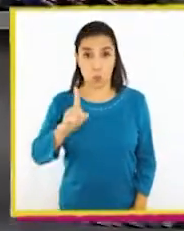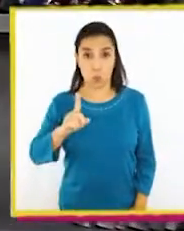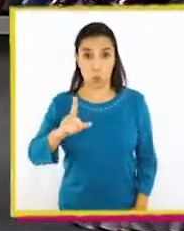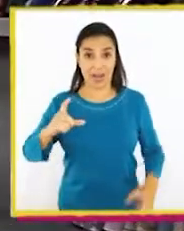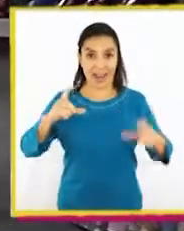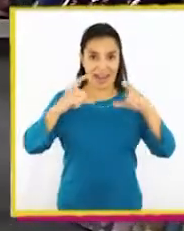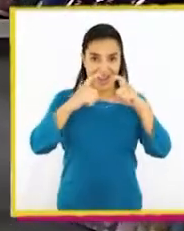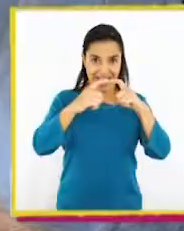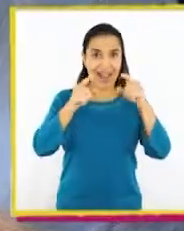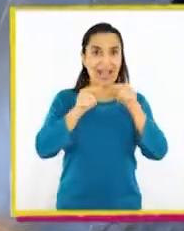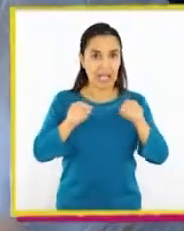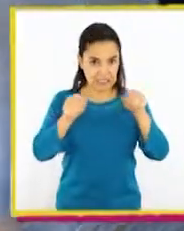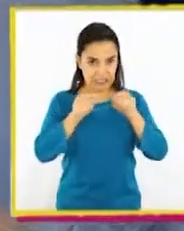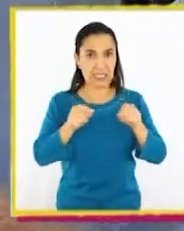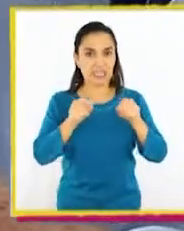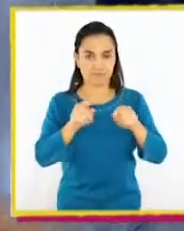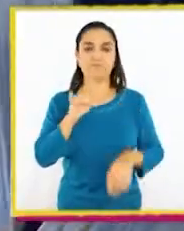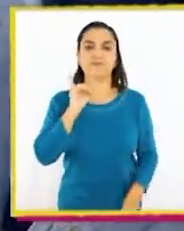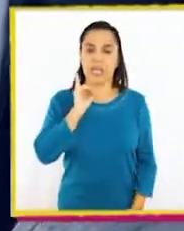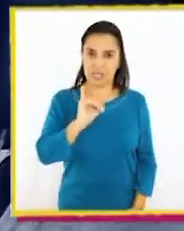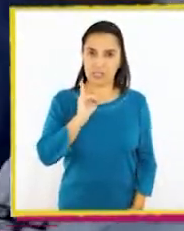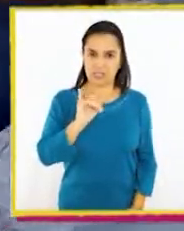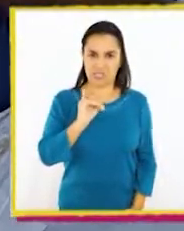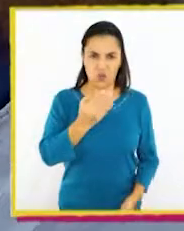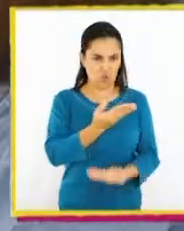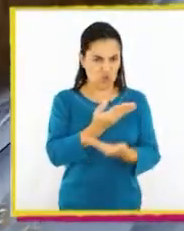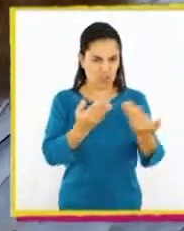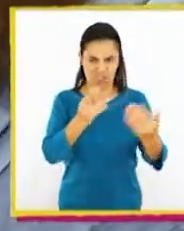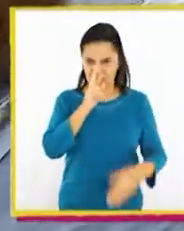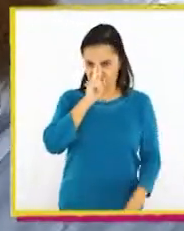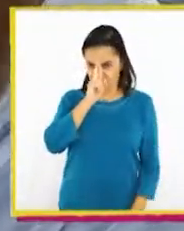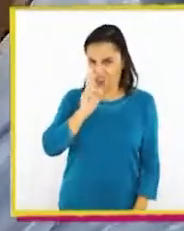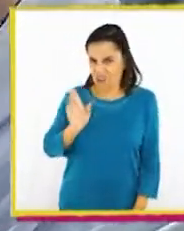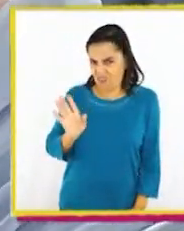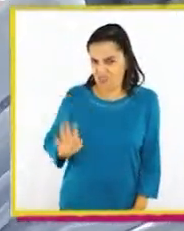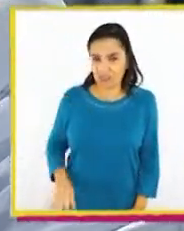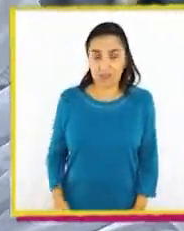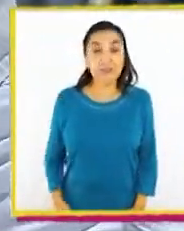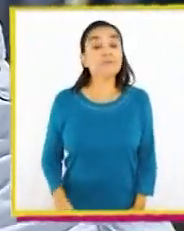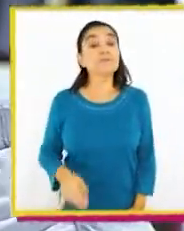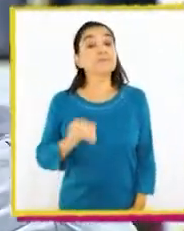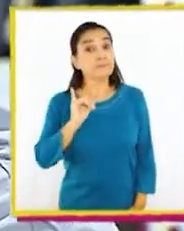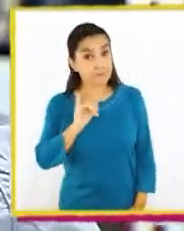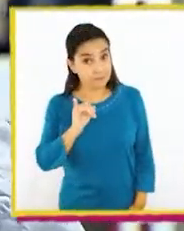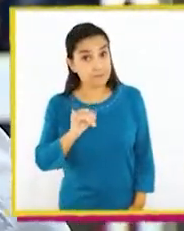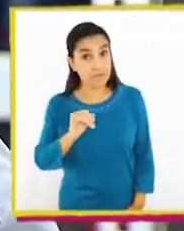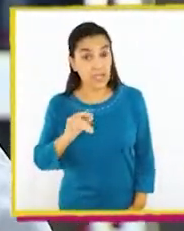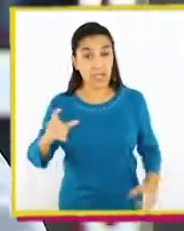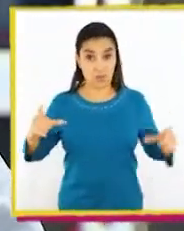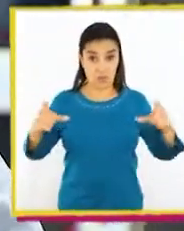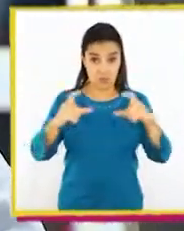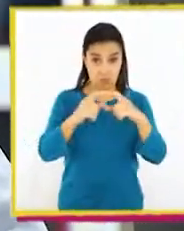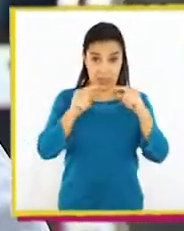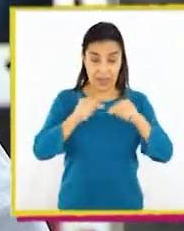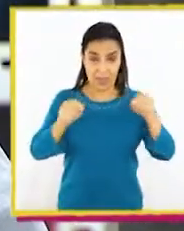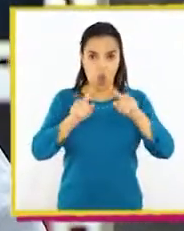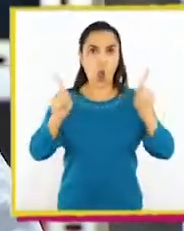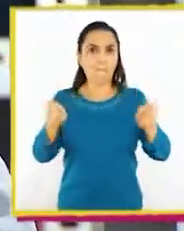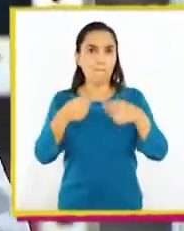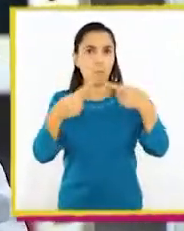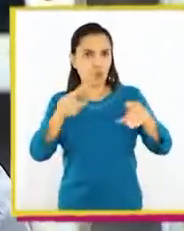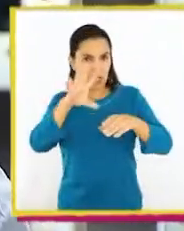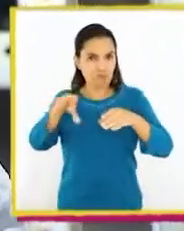cassette! ¡Claro! ¡Lo deben encontrar súper raro! Así estaba grabada la música que